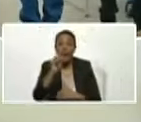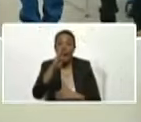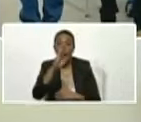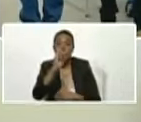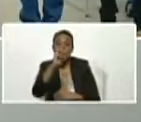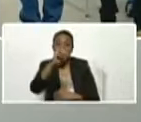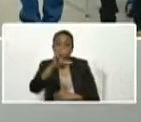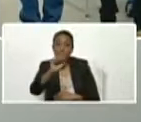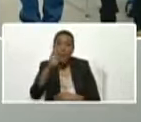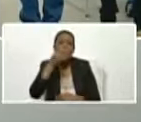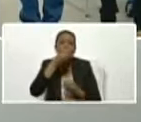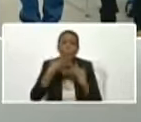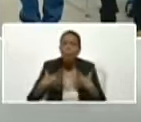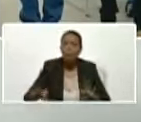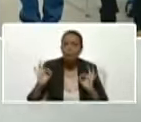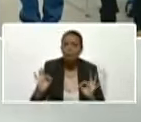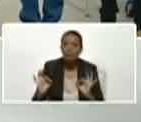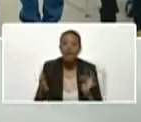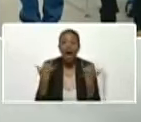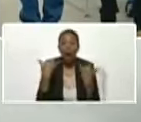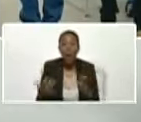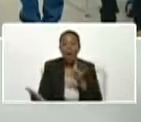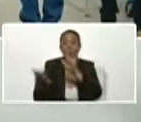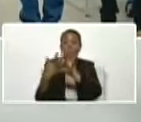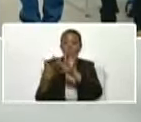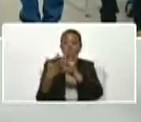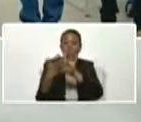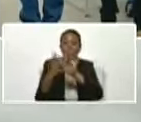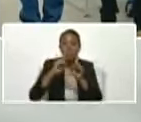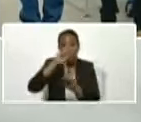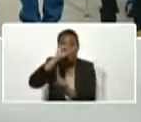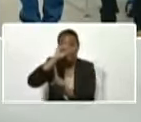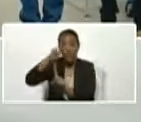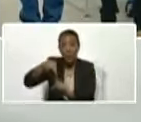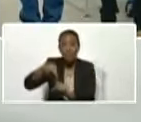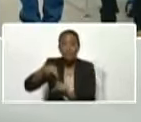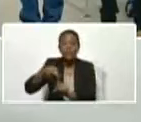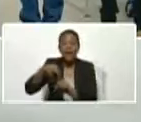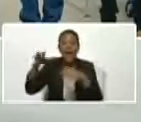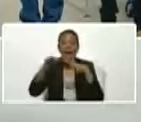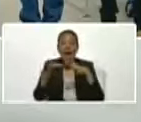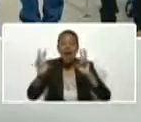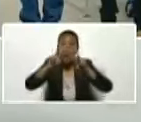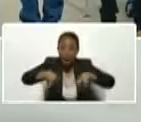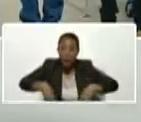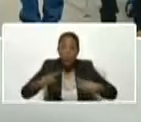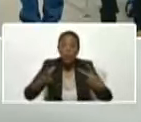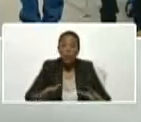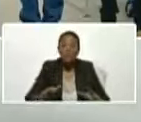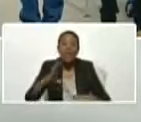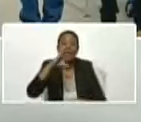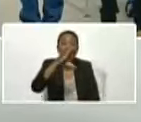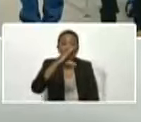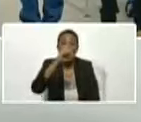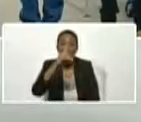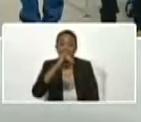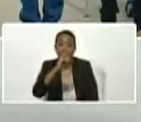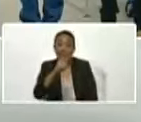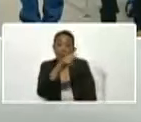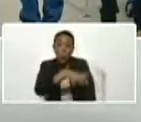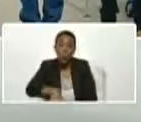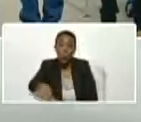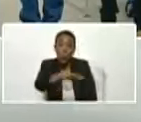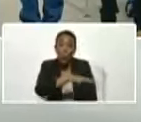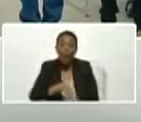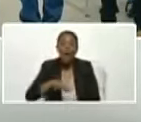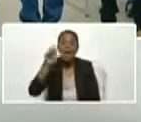cavina vamos a dar el pase para la reinauguración de paquete del cdi y